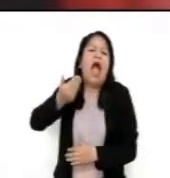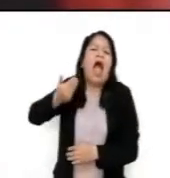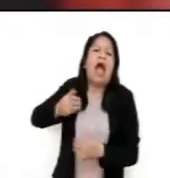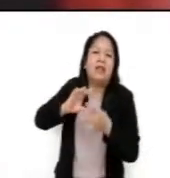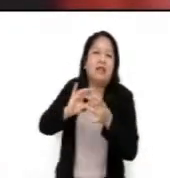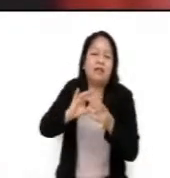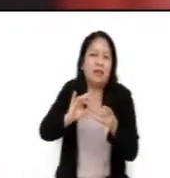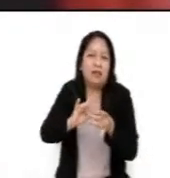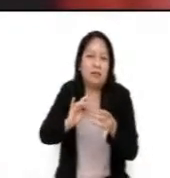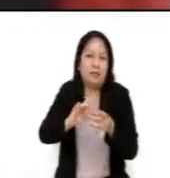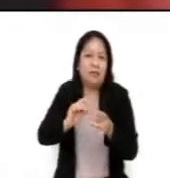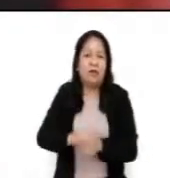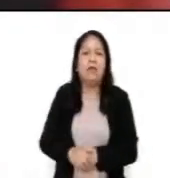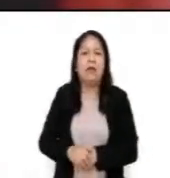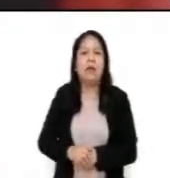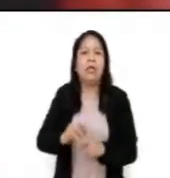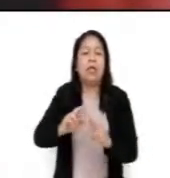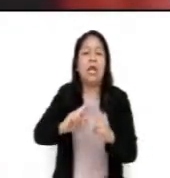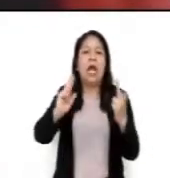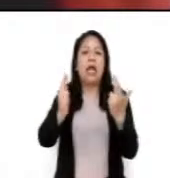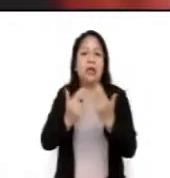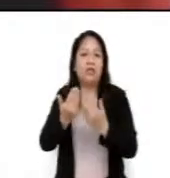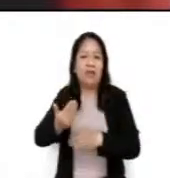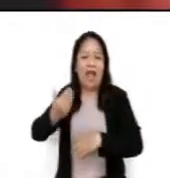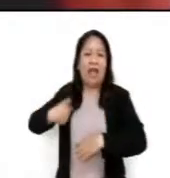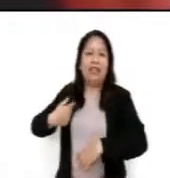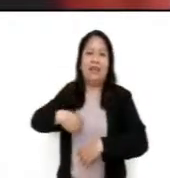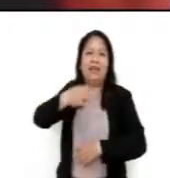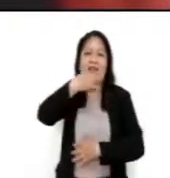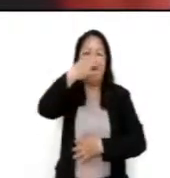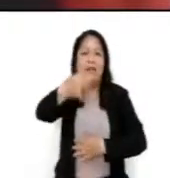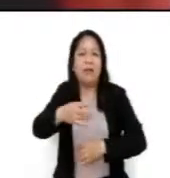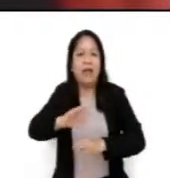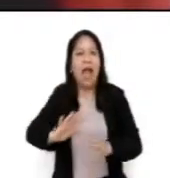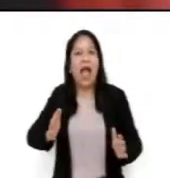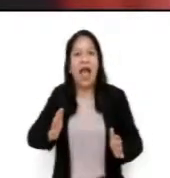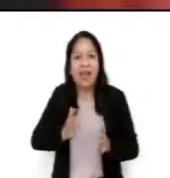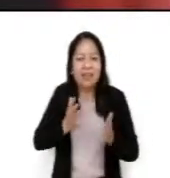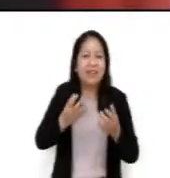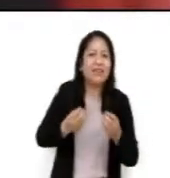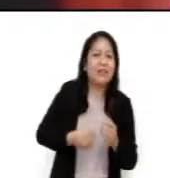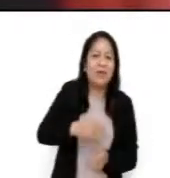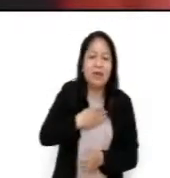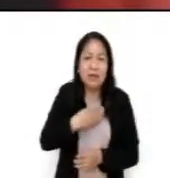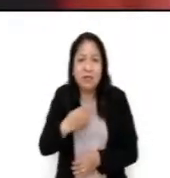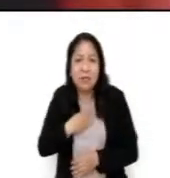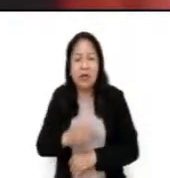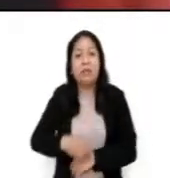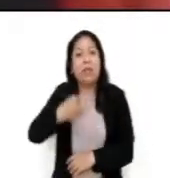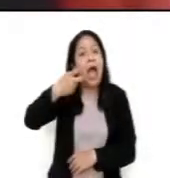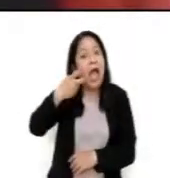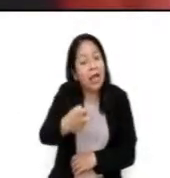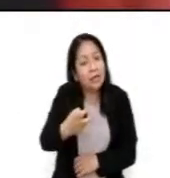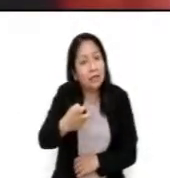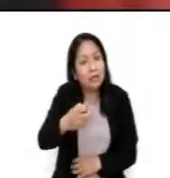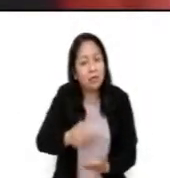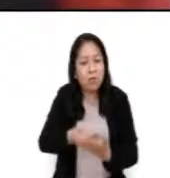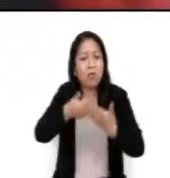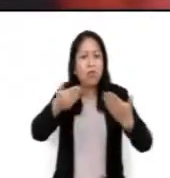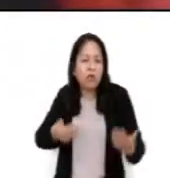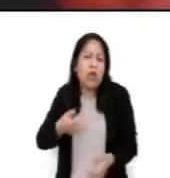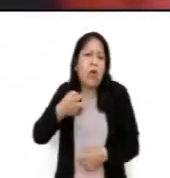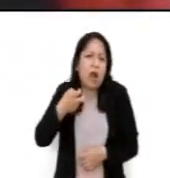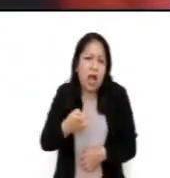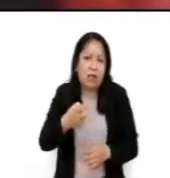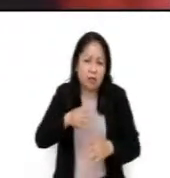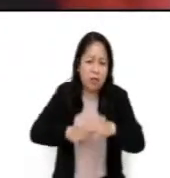están siguiendo en la sesión pasada, que iba a haber una sorpresa y un poco esa sorpresa es esta, porque además este precedente no solamente es